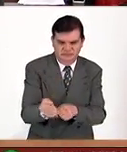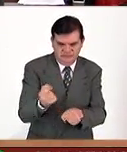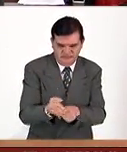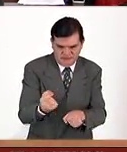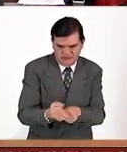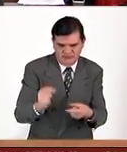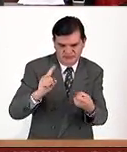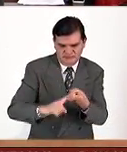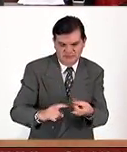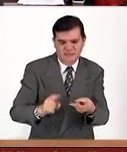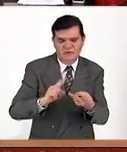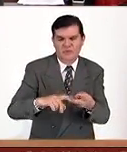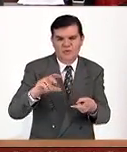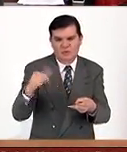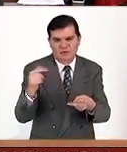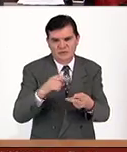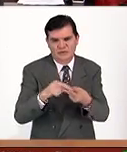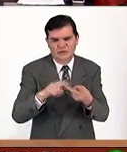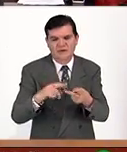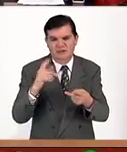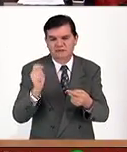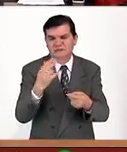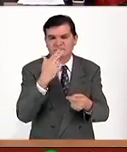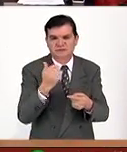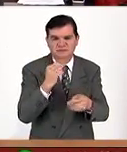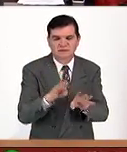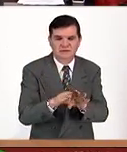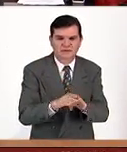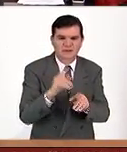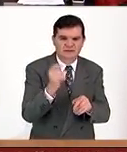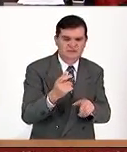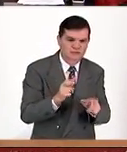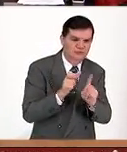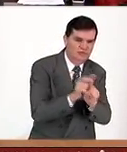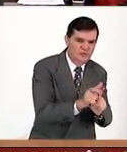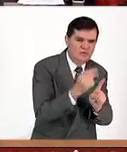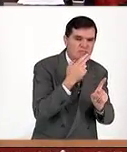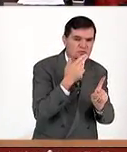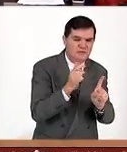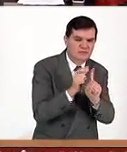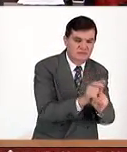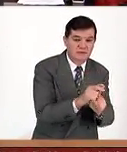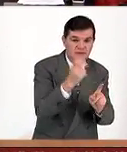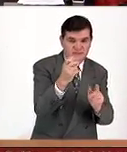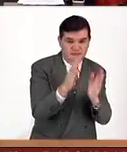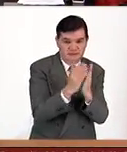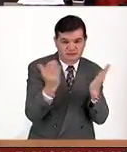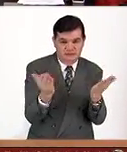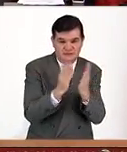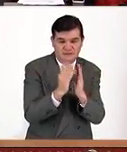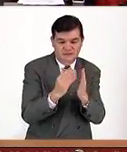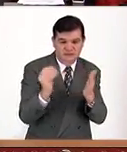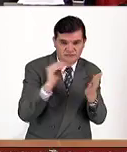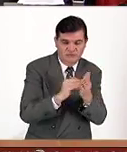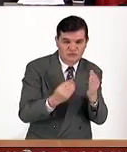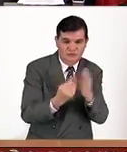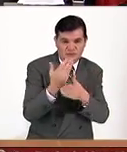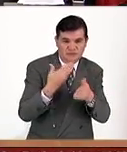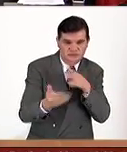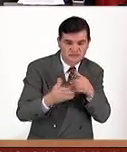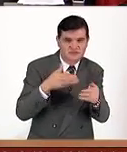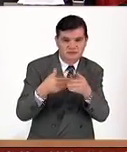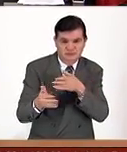por un lado o en el otro extremo la que no funciona tiene que ver con sobreprotección. Este libro te da pautas